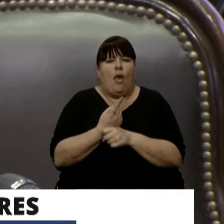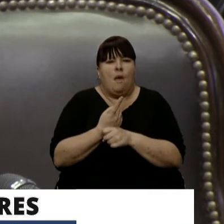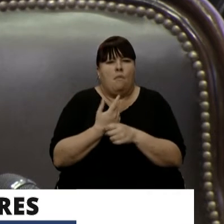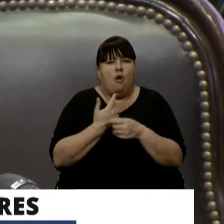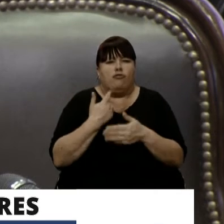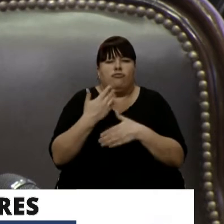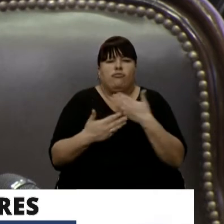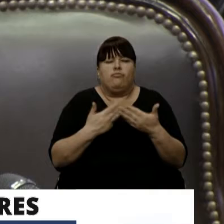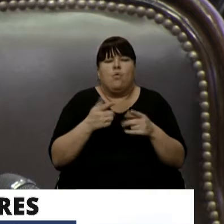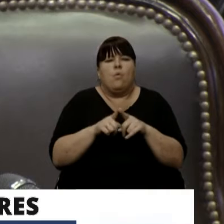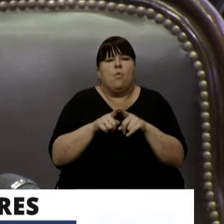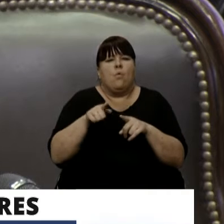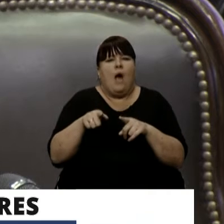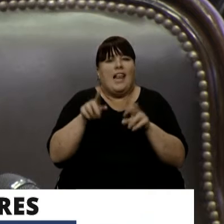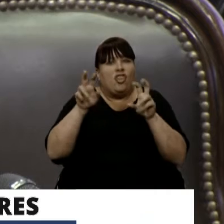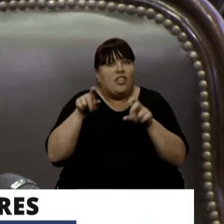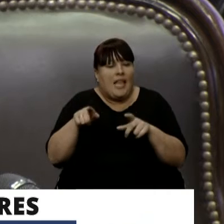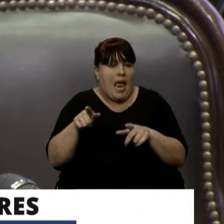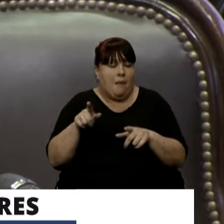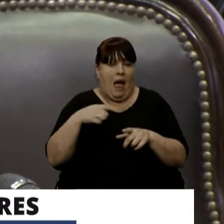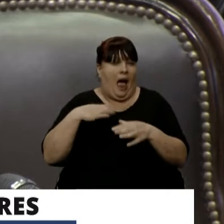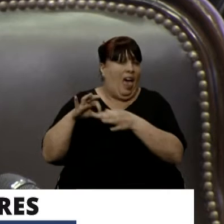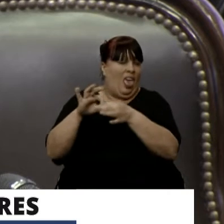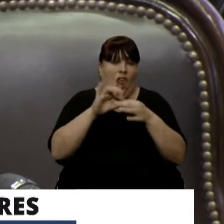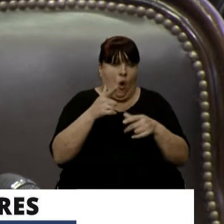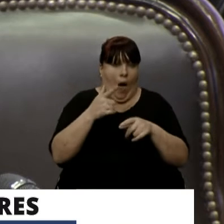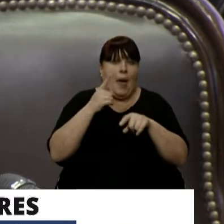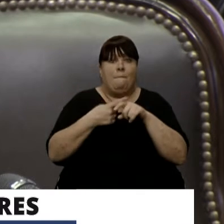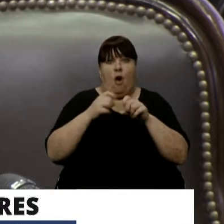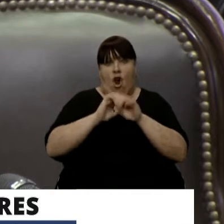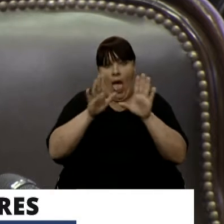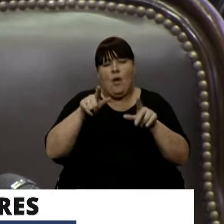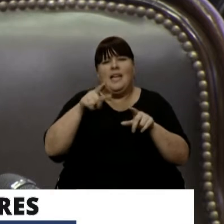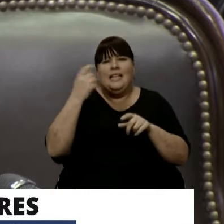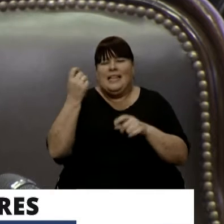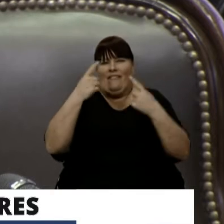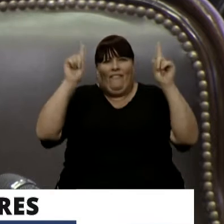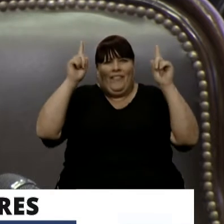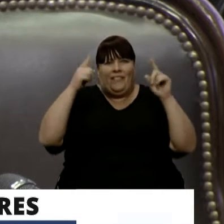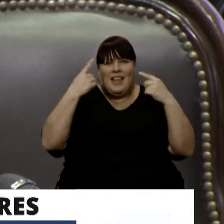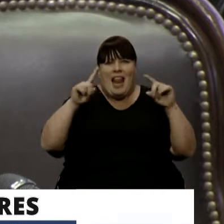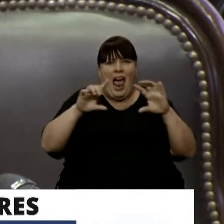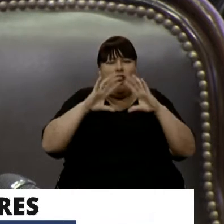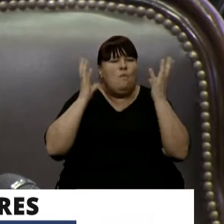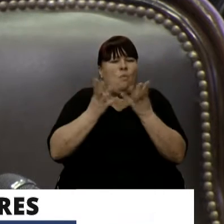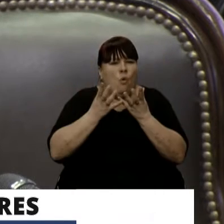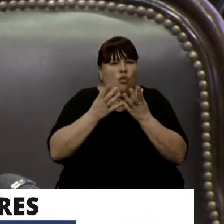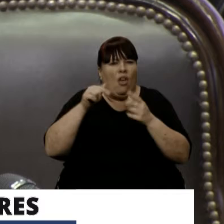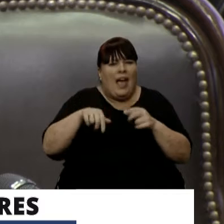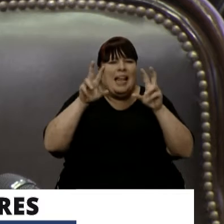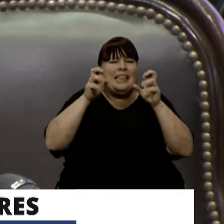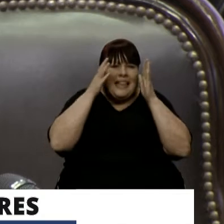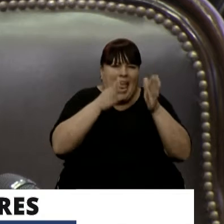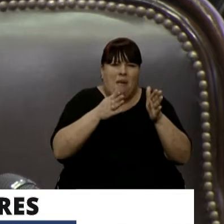posibilidad de que estas causas, ya que no nos unió una pandemia, que es un hecho excepcional y extraordinario, que nos unan